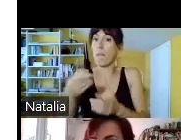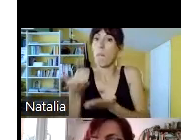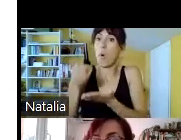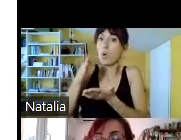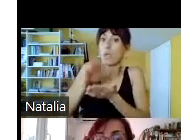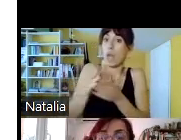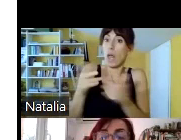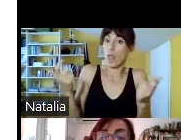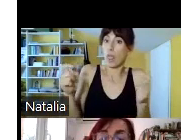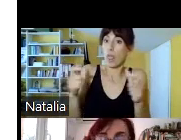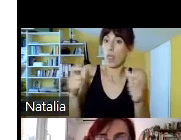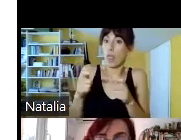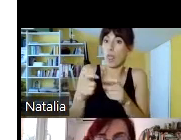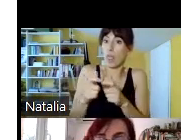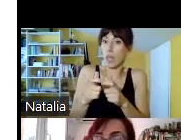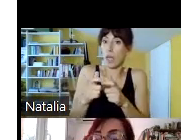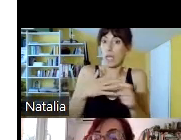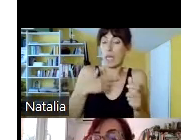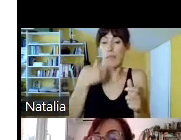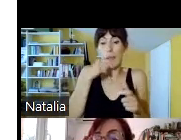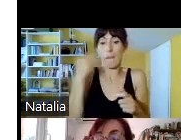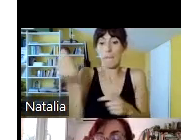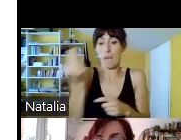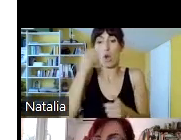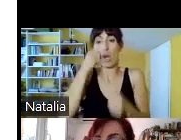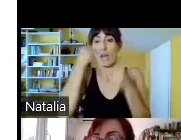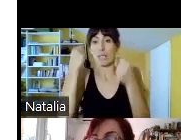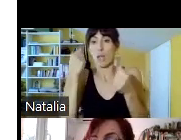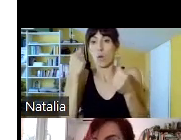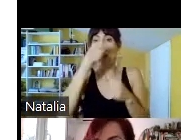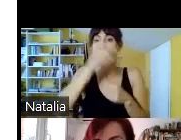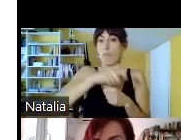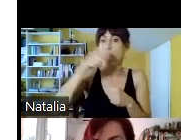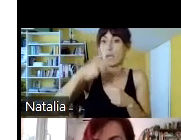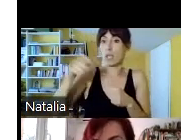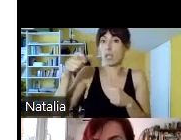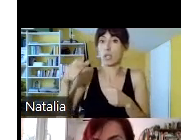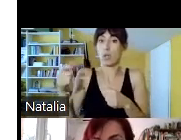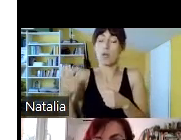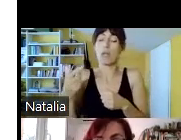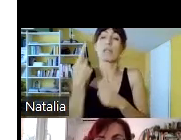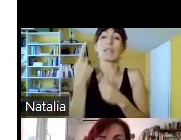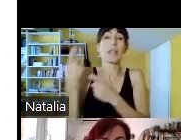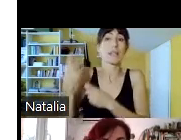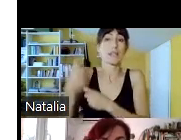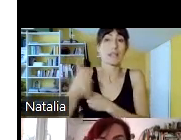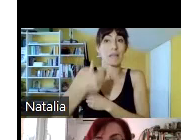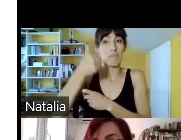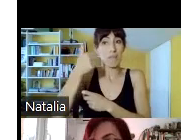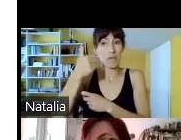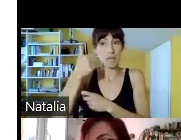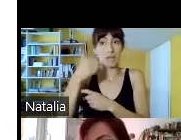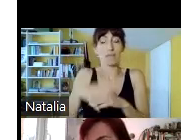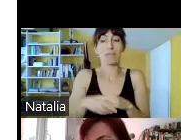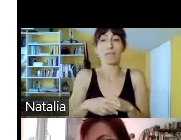equidad, es decir, mejora más la salud de las personas más desfavorecidas y que más lo necesitan, precisamente por esta